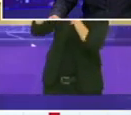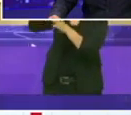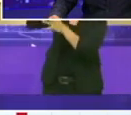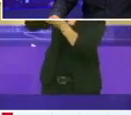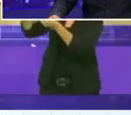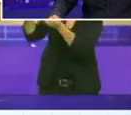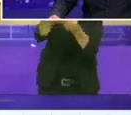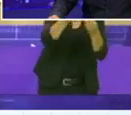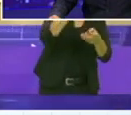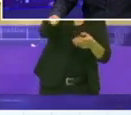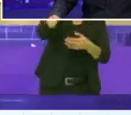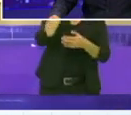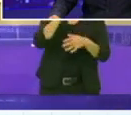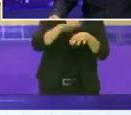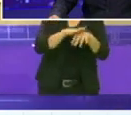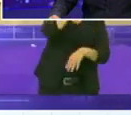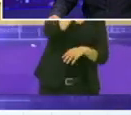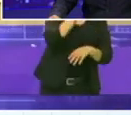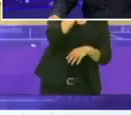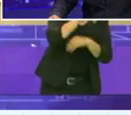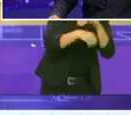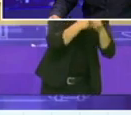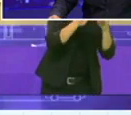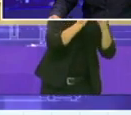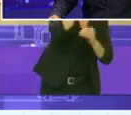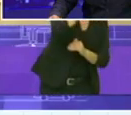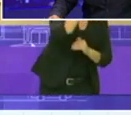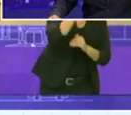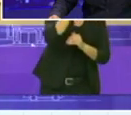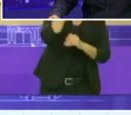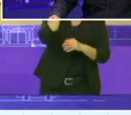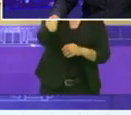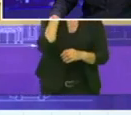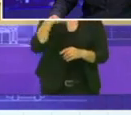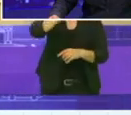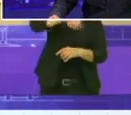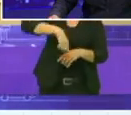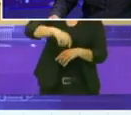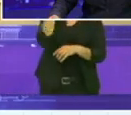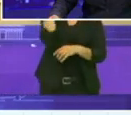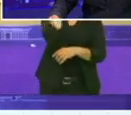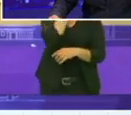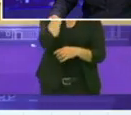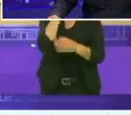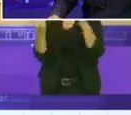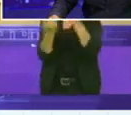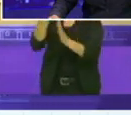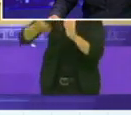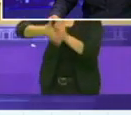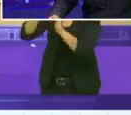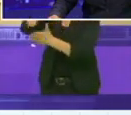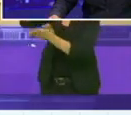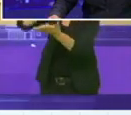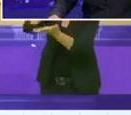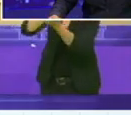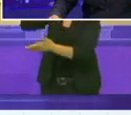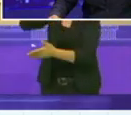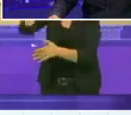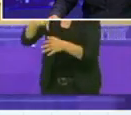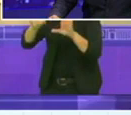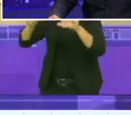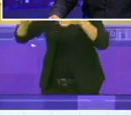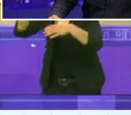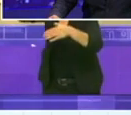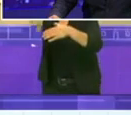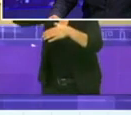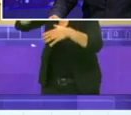los candidatos Porque queríamos un formato en donde sí se permitiera estos mensajes a primer cuadro decirle a la ciudadanía yo